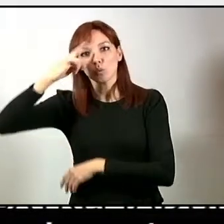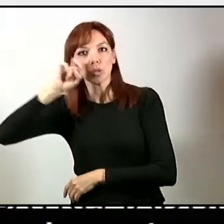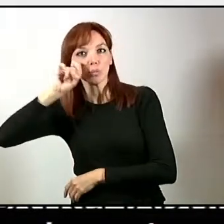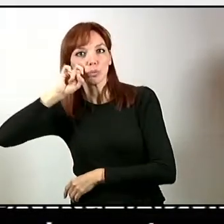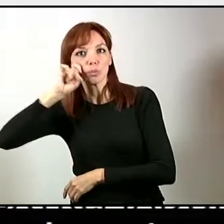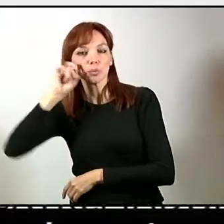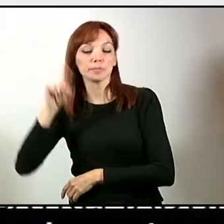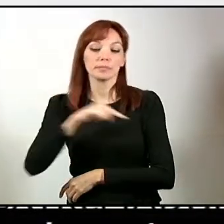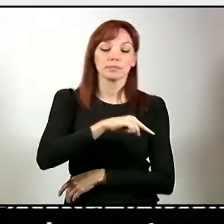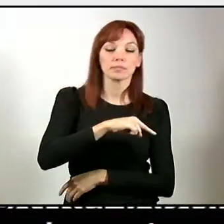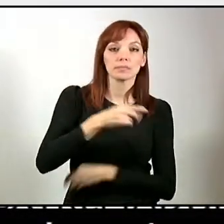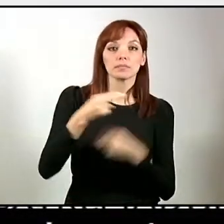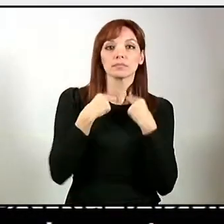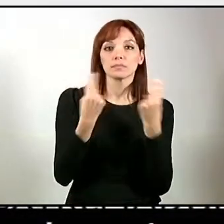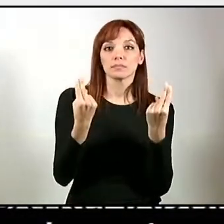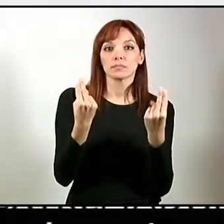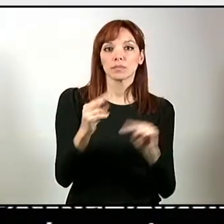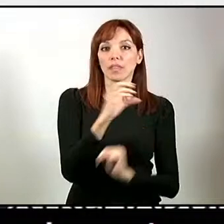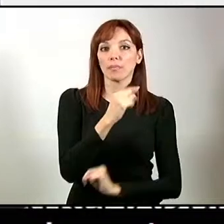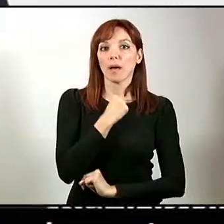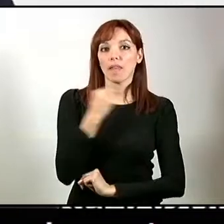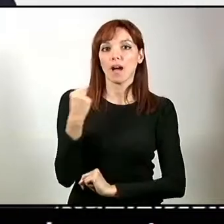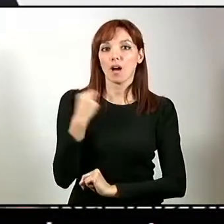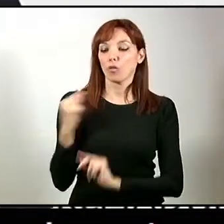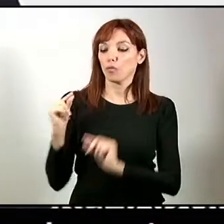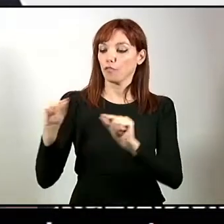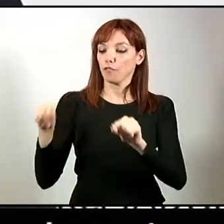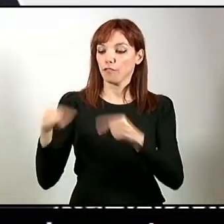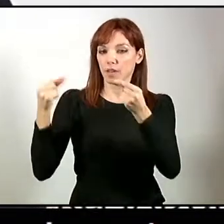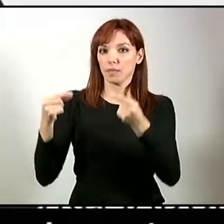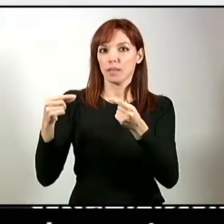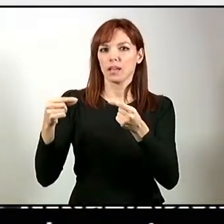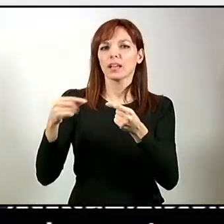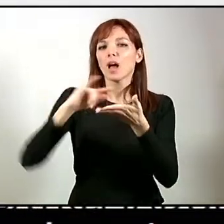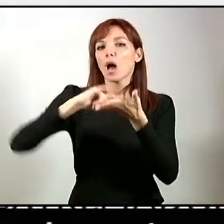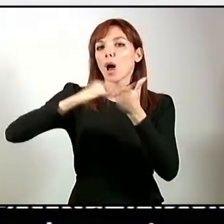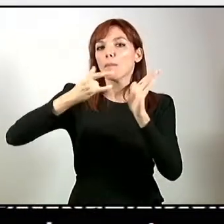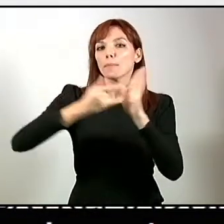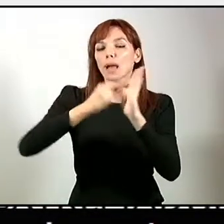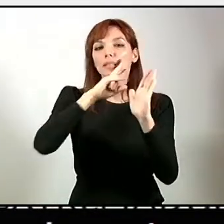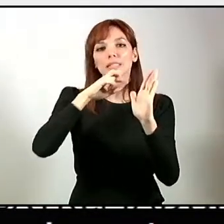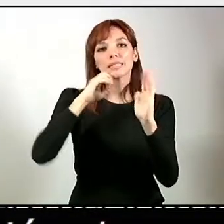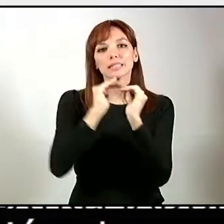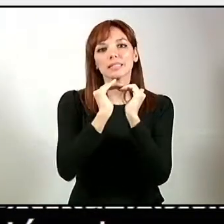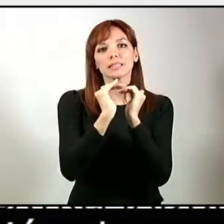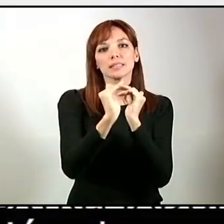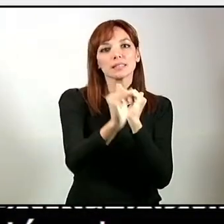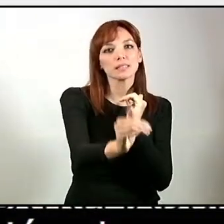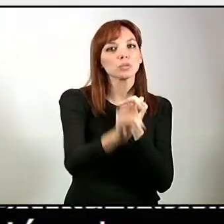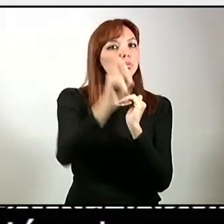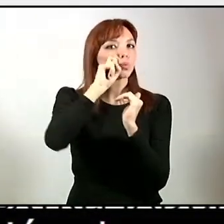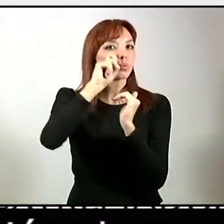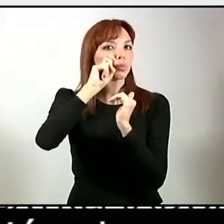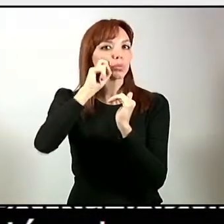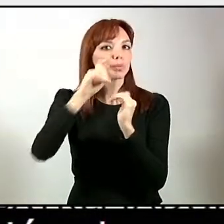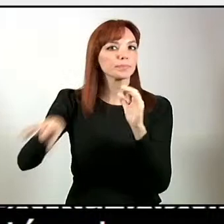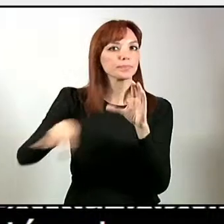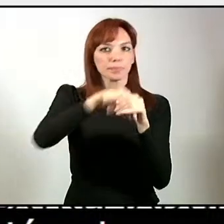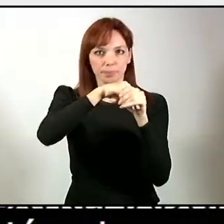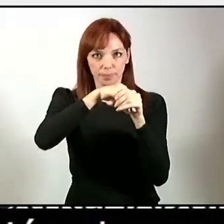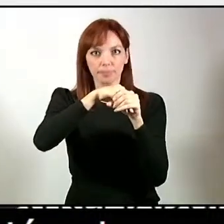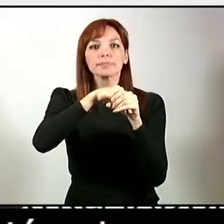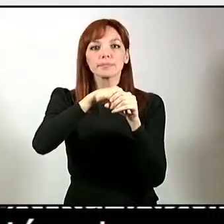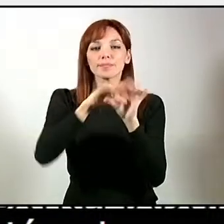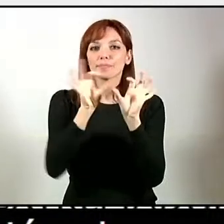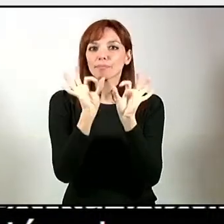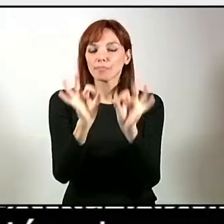Turismo y la Diputación de Badajoz dentro del Plan de Sostenibilidad Turística en Destino, concretamente